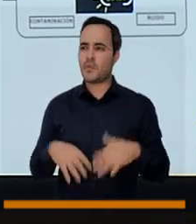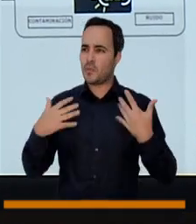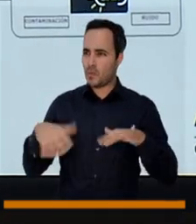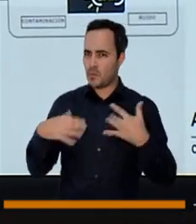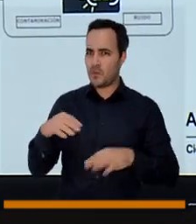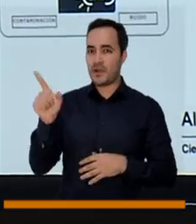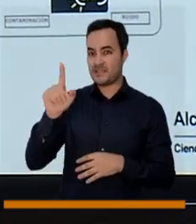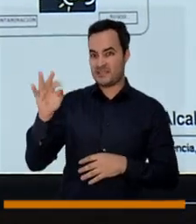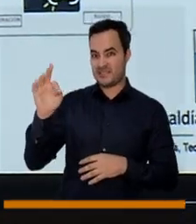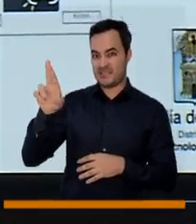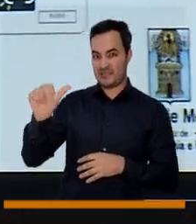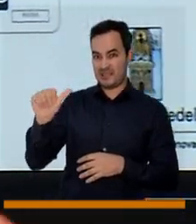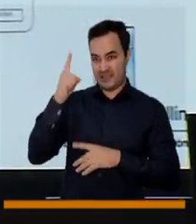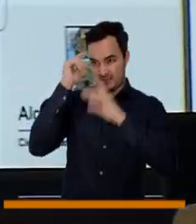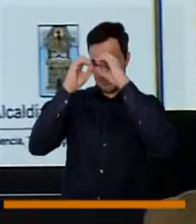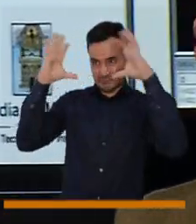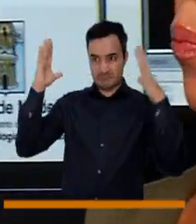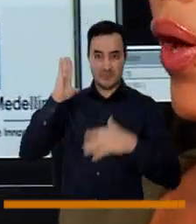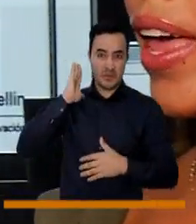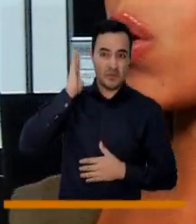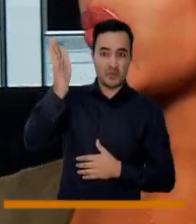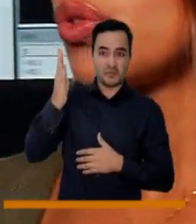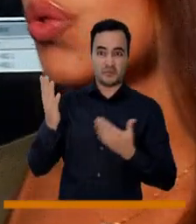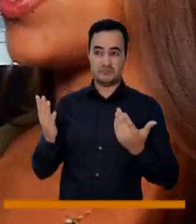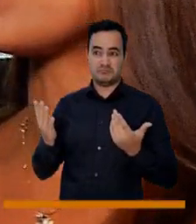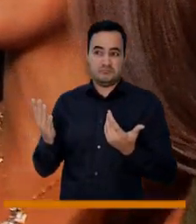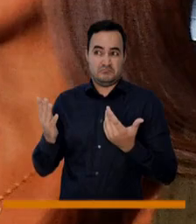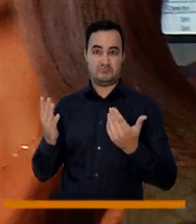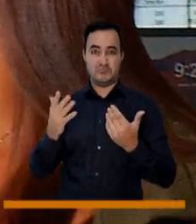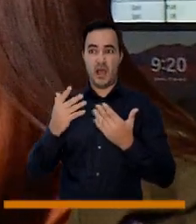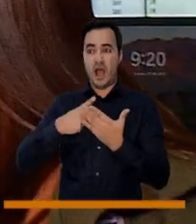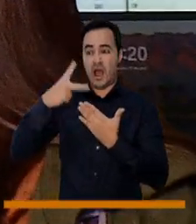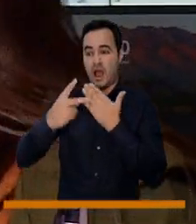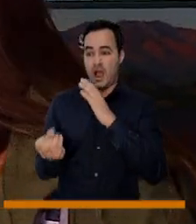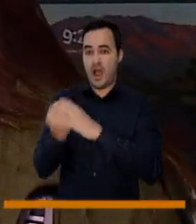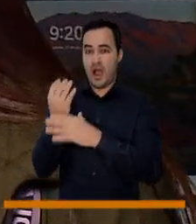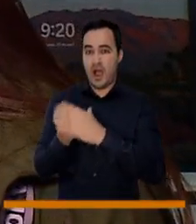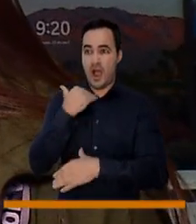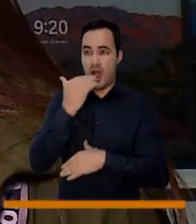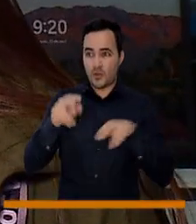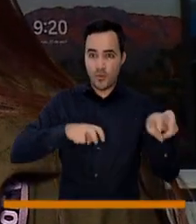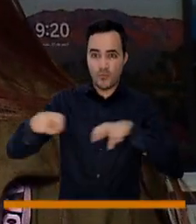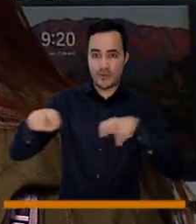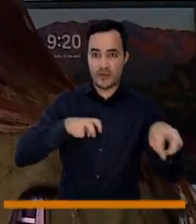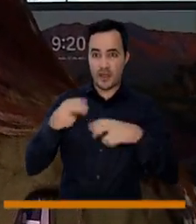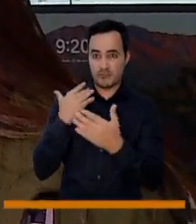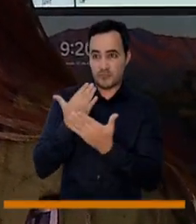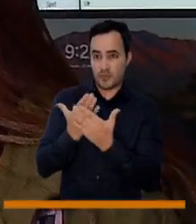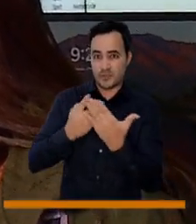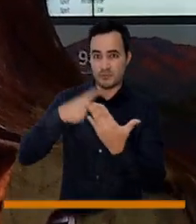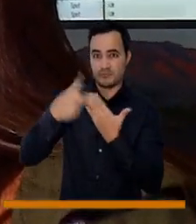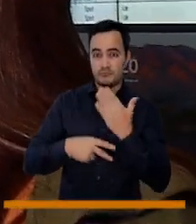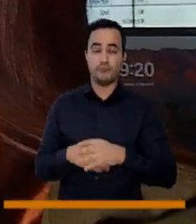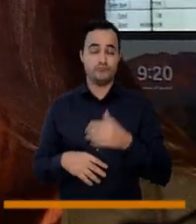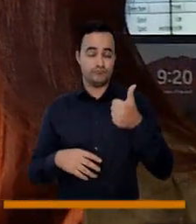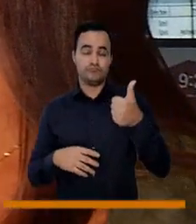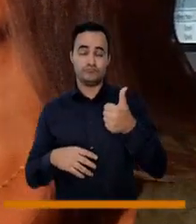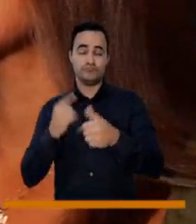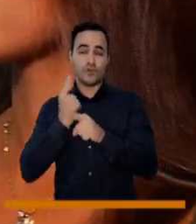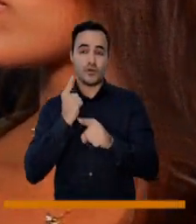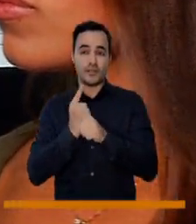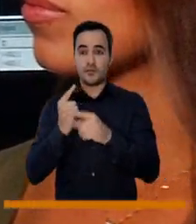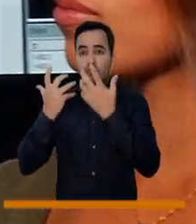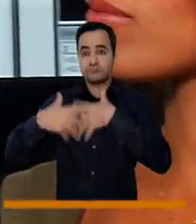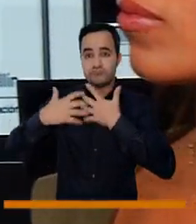conocidos. Bueno, entonces CITRA en un futuro puede construir proyectos de movilidad. En efecto, CITRA no solamente es